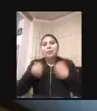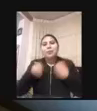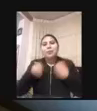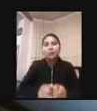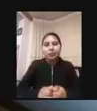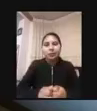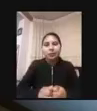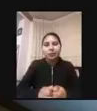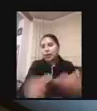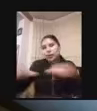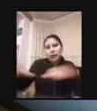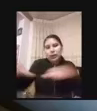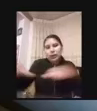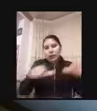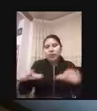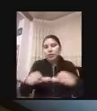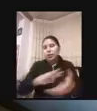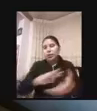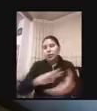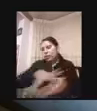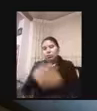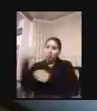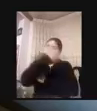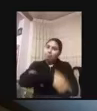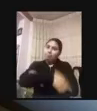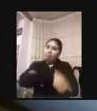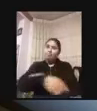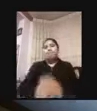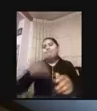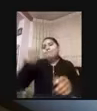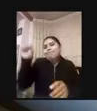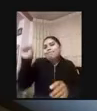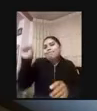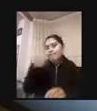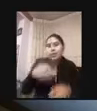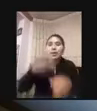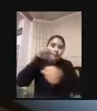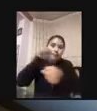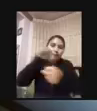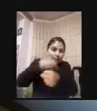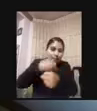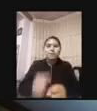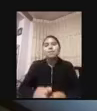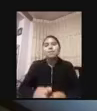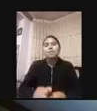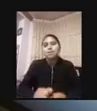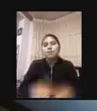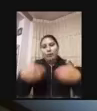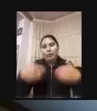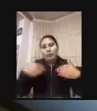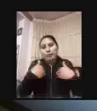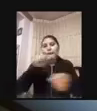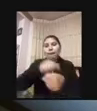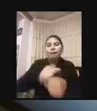actividades de la vida diaria y de lo que es independencia personal, ¿no? Se empieza a trabajar ya eso, ¿no? Su